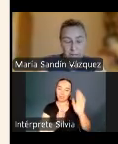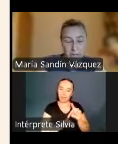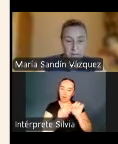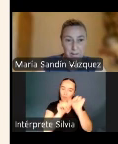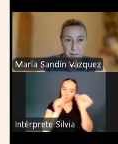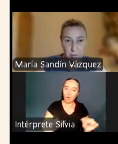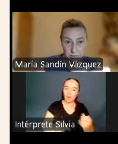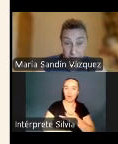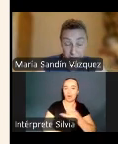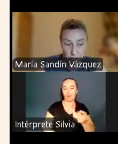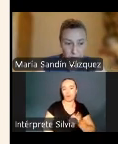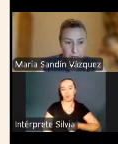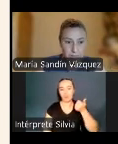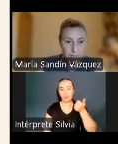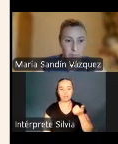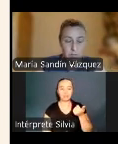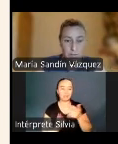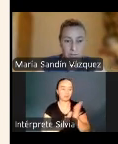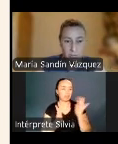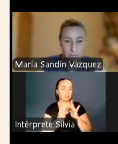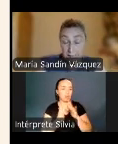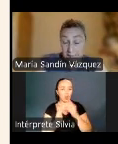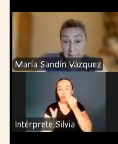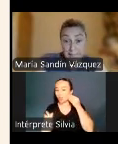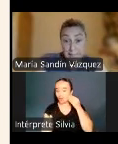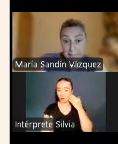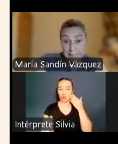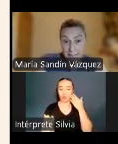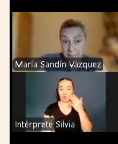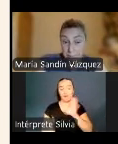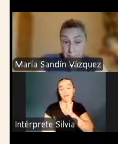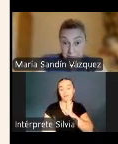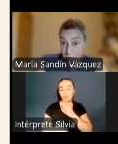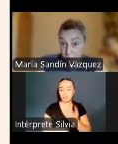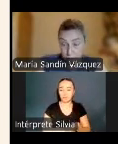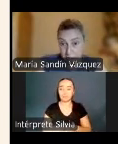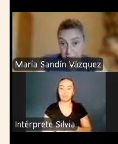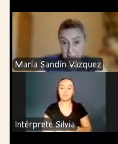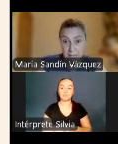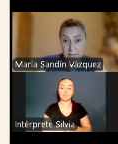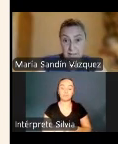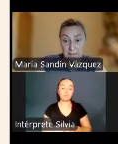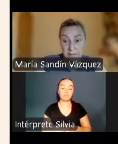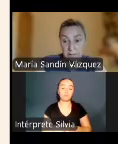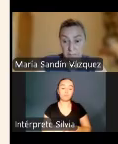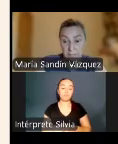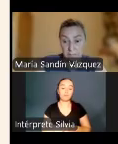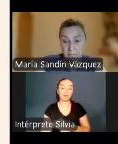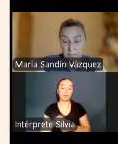más adecuada y con este trato digno del que estamos hablando, ¿no? Y las primeras dos